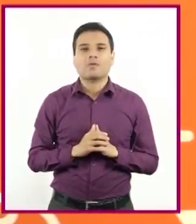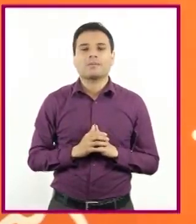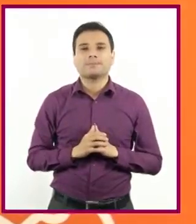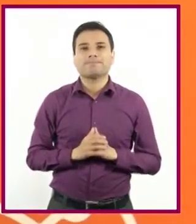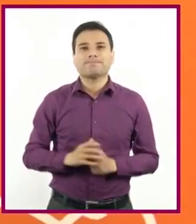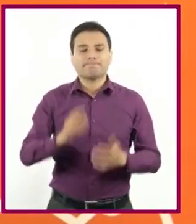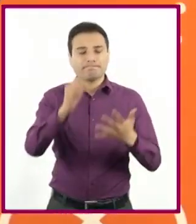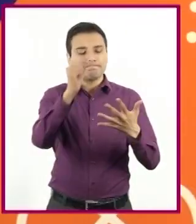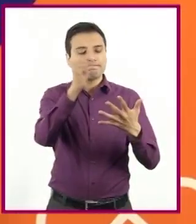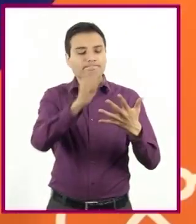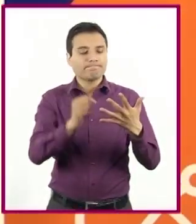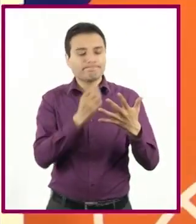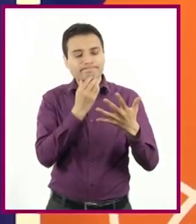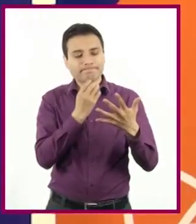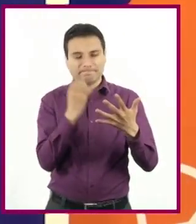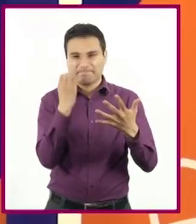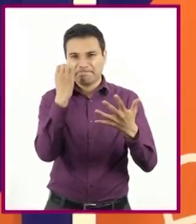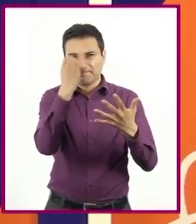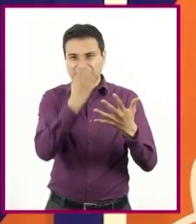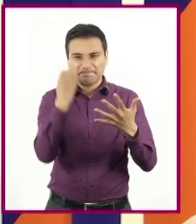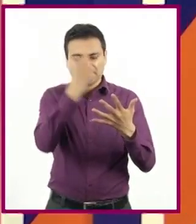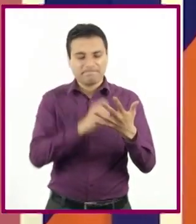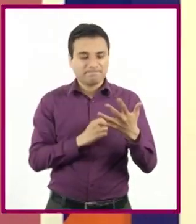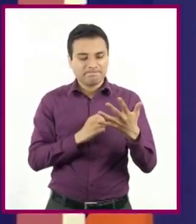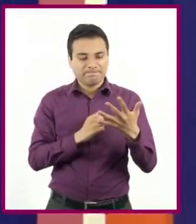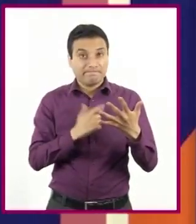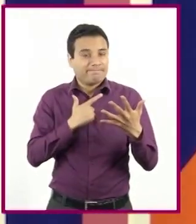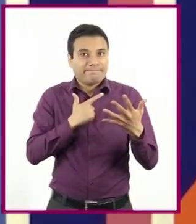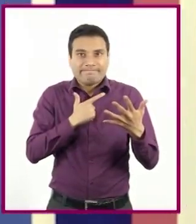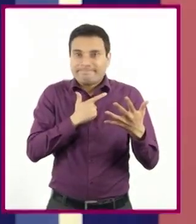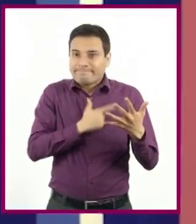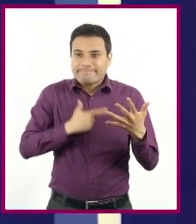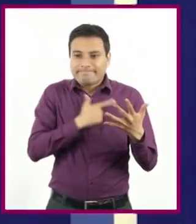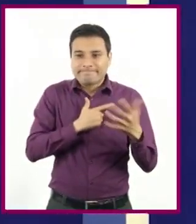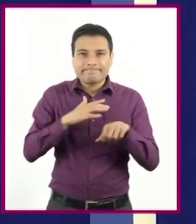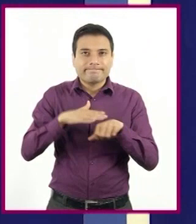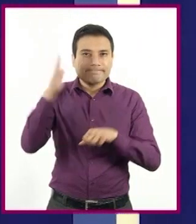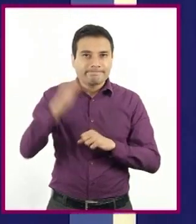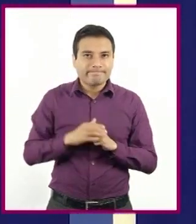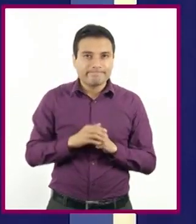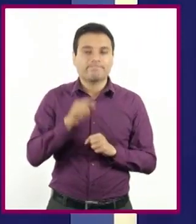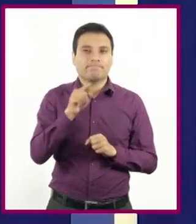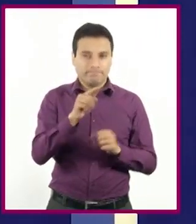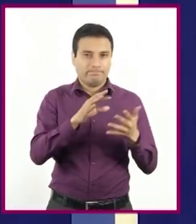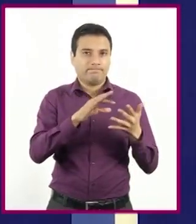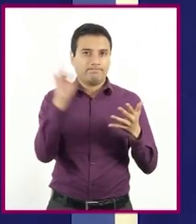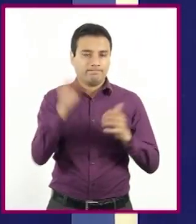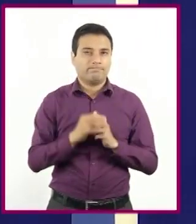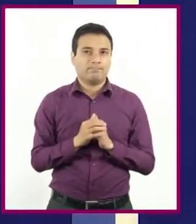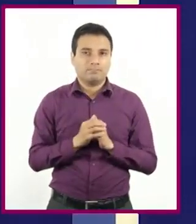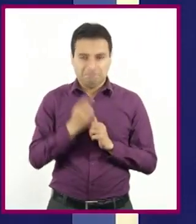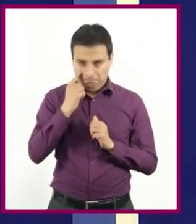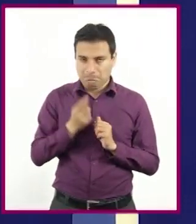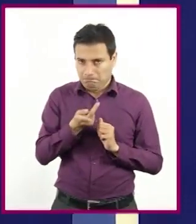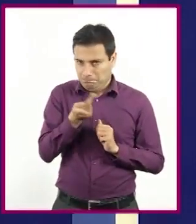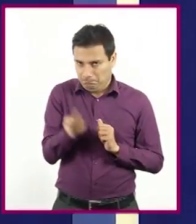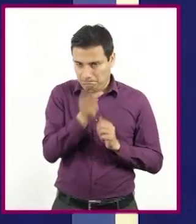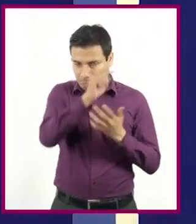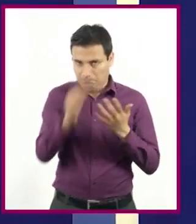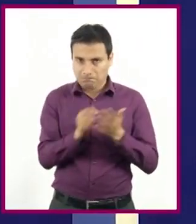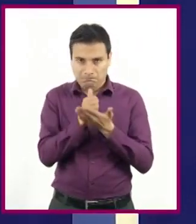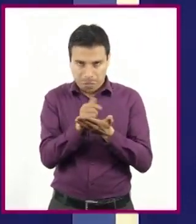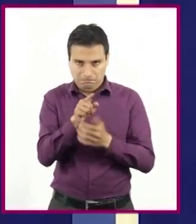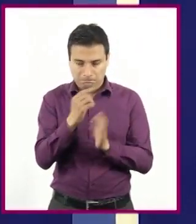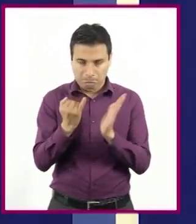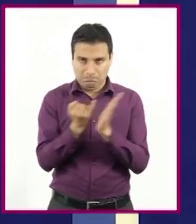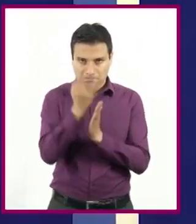hasta que logren elegir el tema que les resulte más convincente. Algunas preguntas de utilidad para tomar